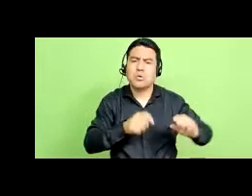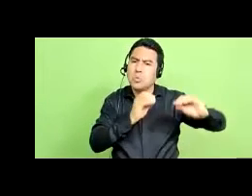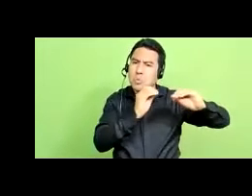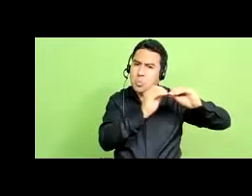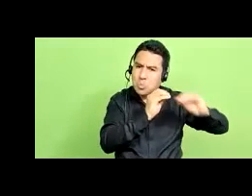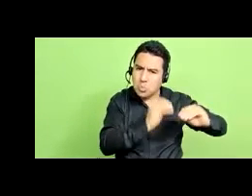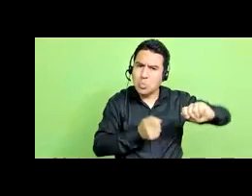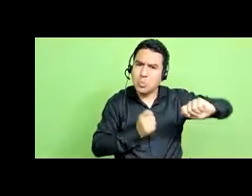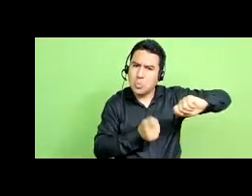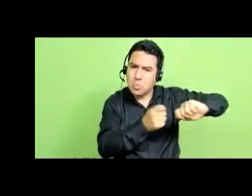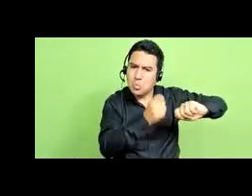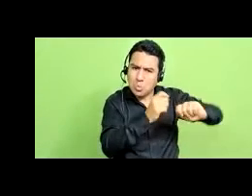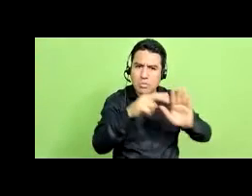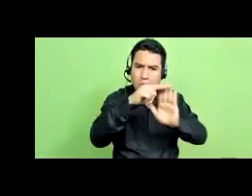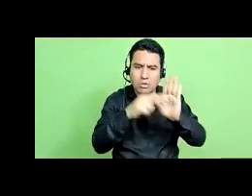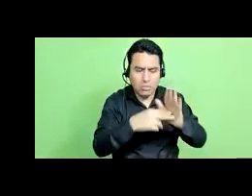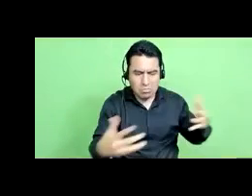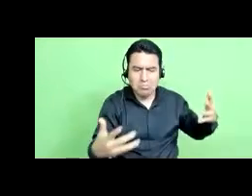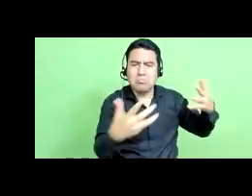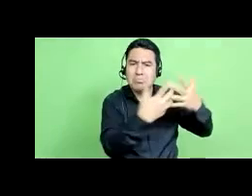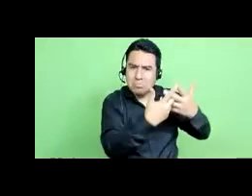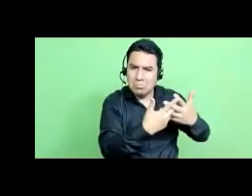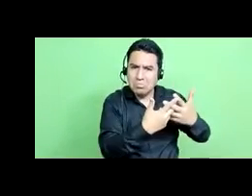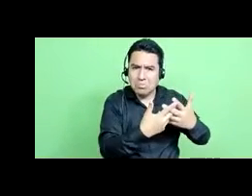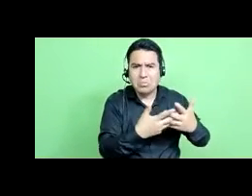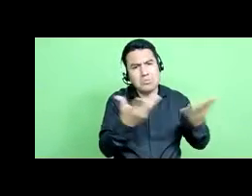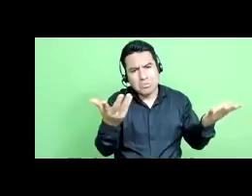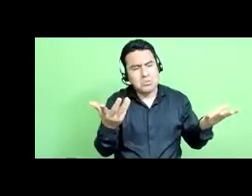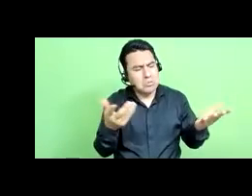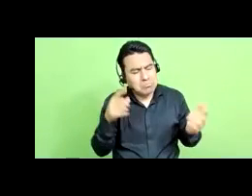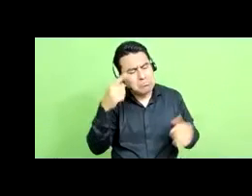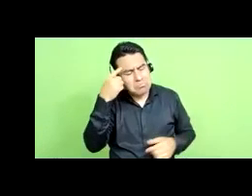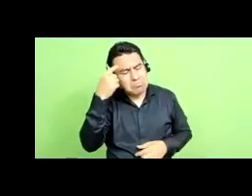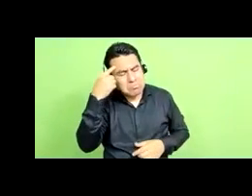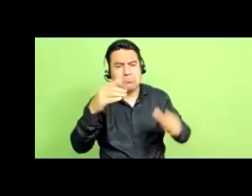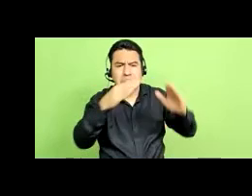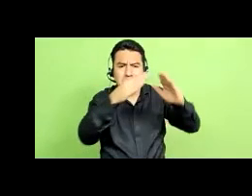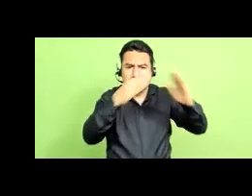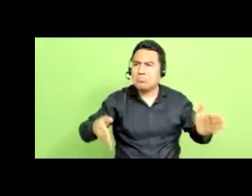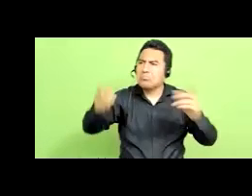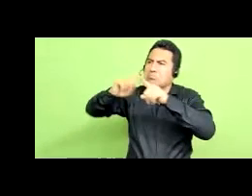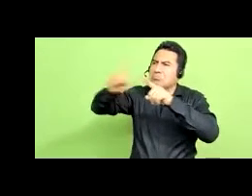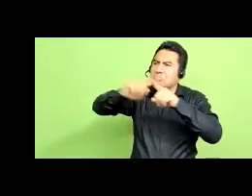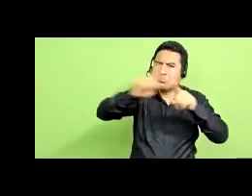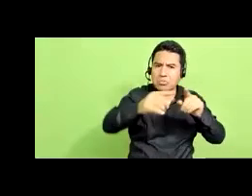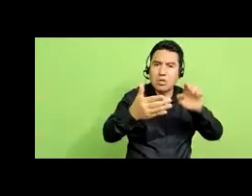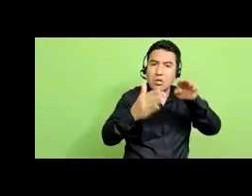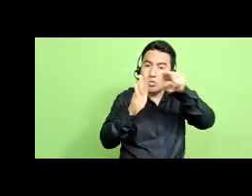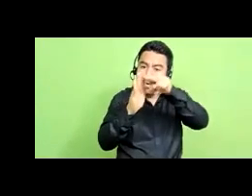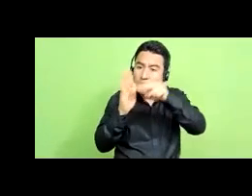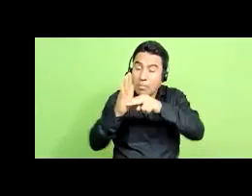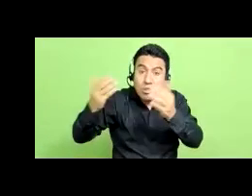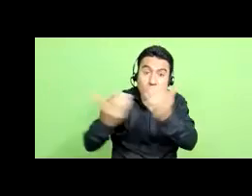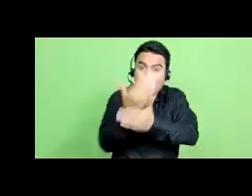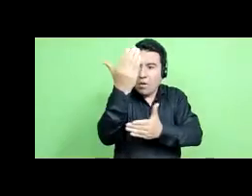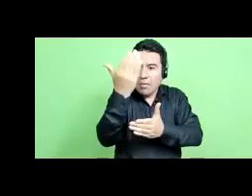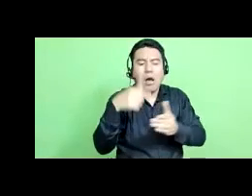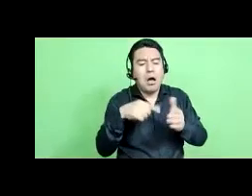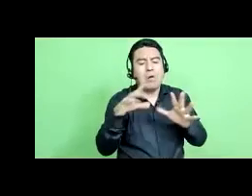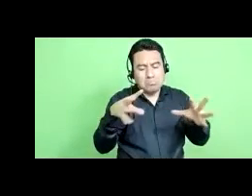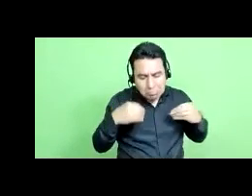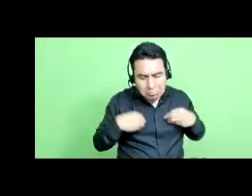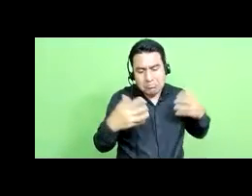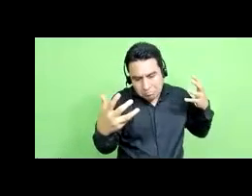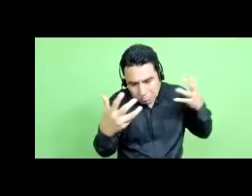adecuarse las normas vigentes entonces la mayoría de estas edificaciones van a tener que revisar el cumplimiento nada